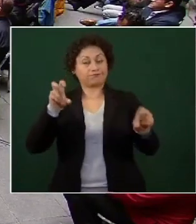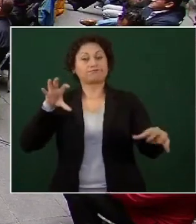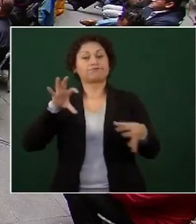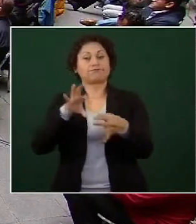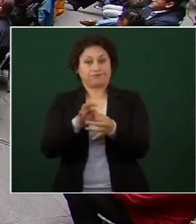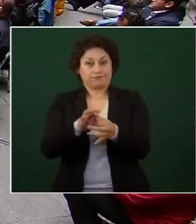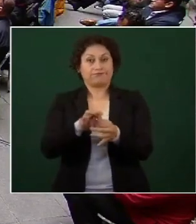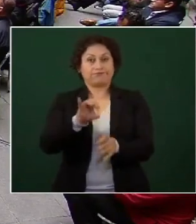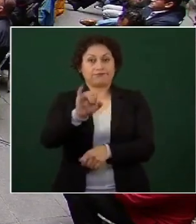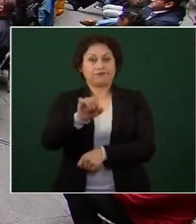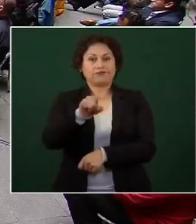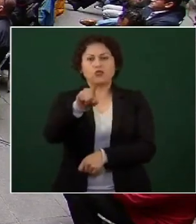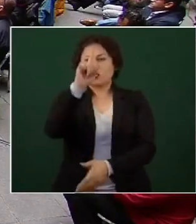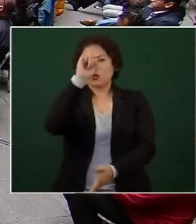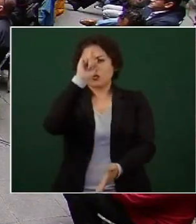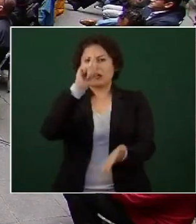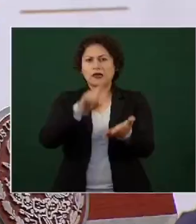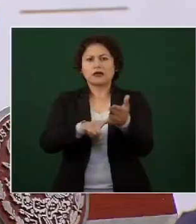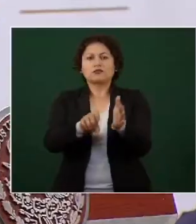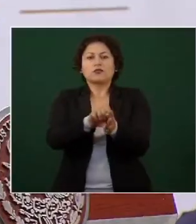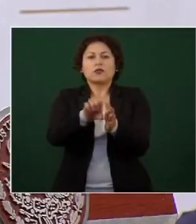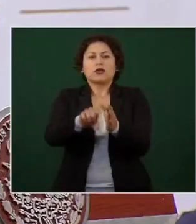a nivel mundial.